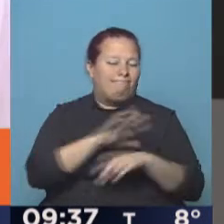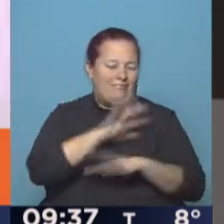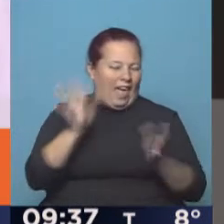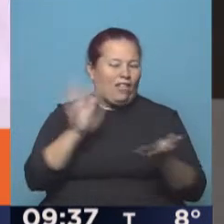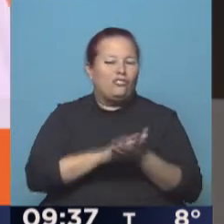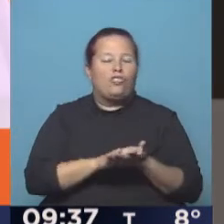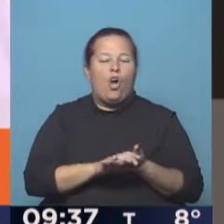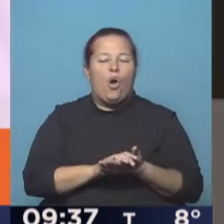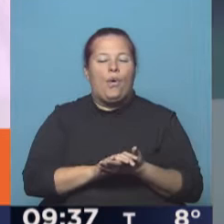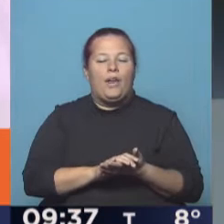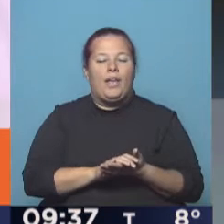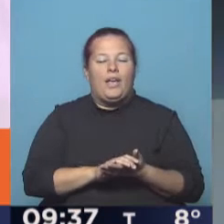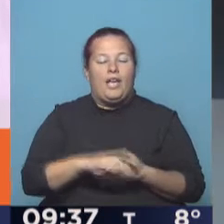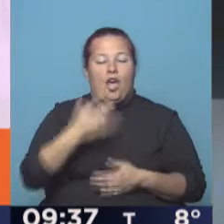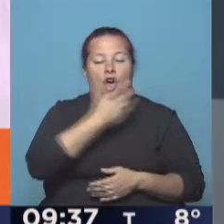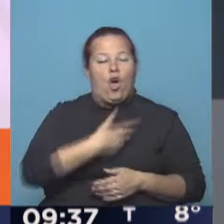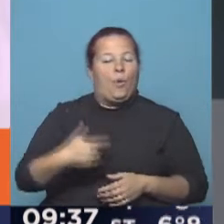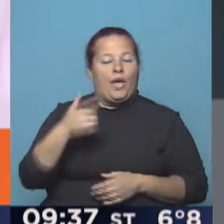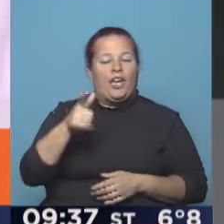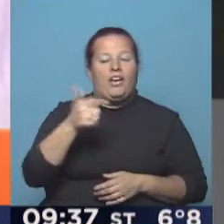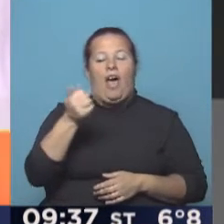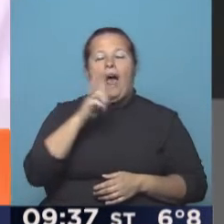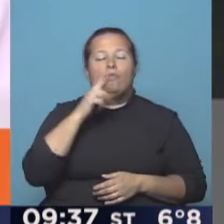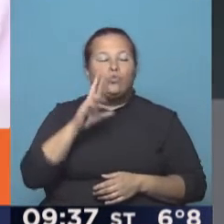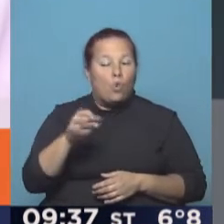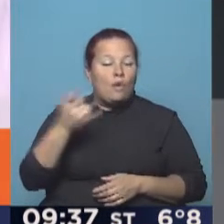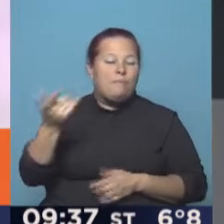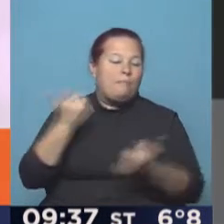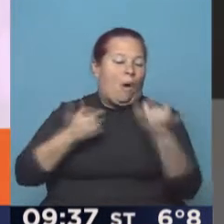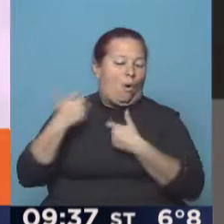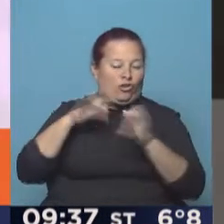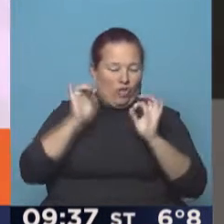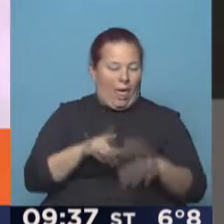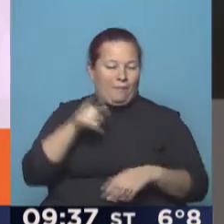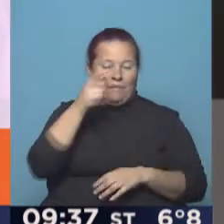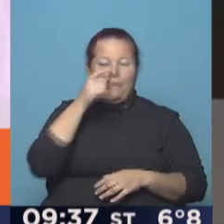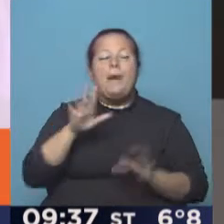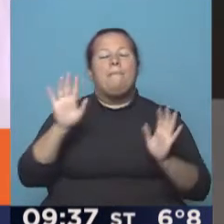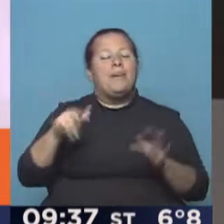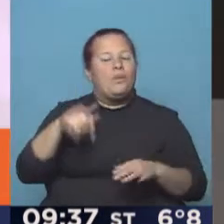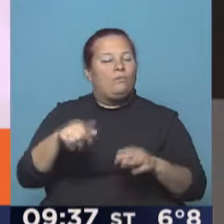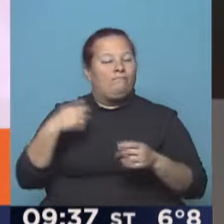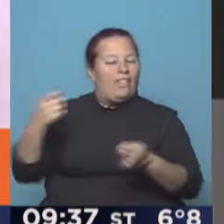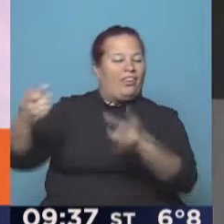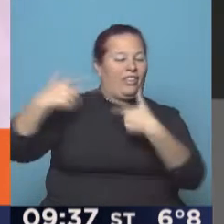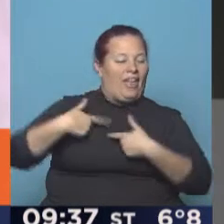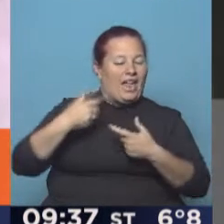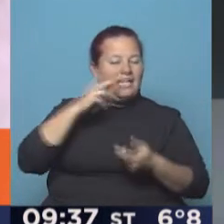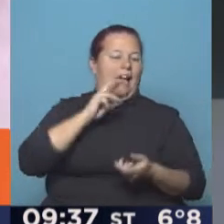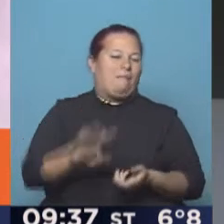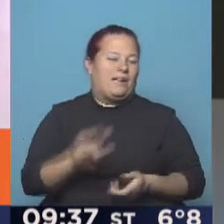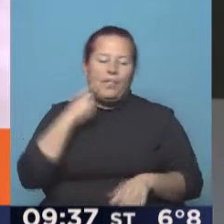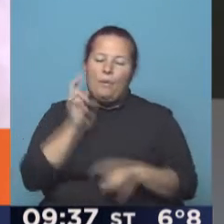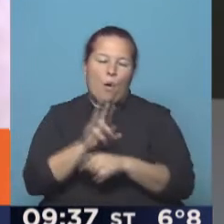lo que fue el gobierno de don Arturo, sí, por lo que él me cuenta, pero acá hay un legado que es el apellido, que hay